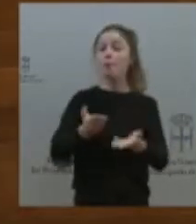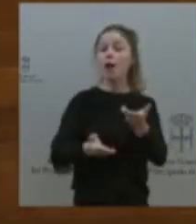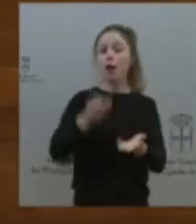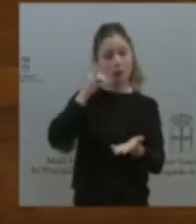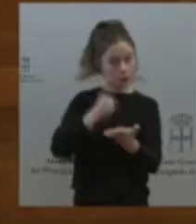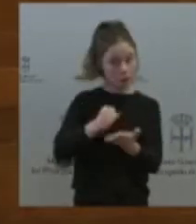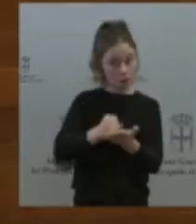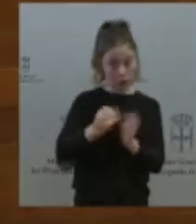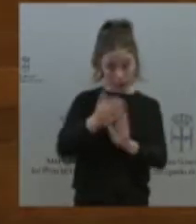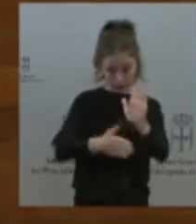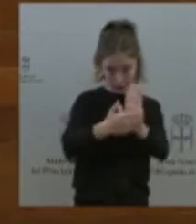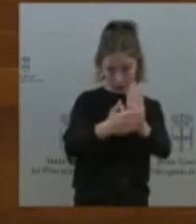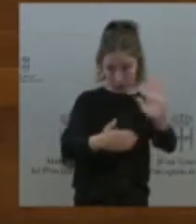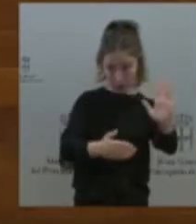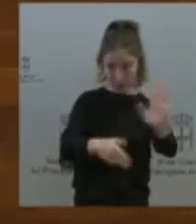2022.